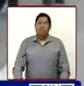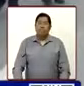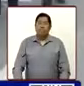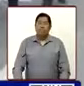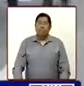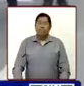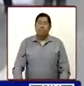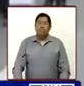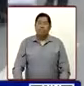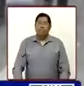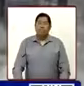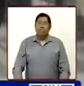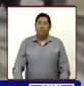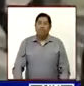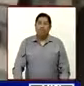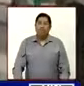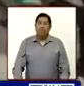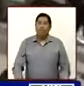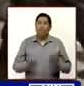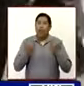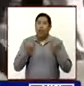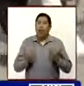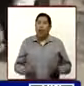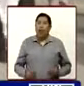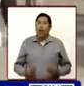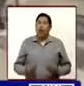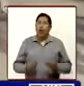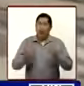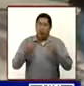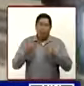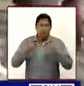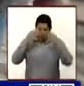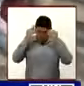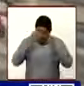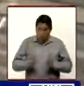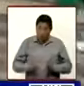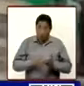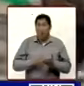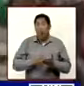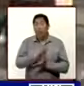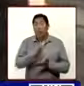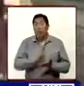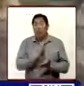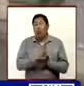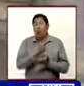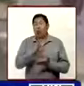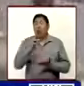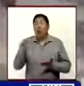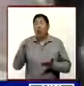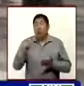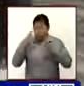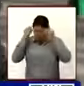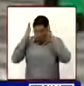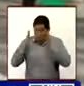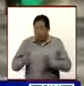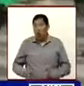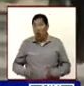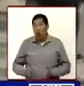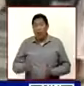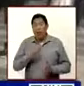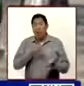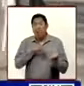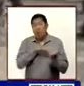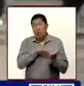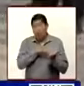pero venceremos! Por ahora, docentes de San Simón, administrativos, el magisterio urbano y también el